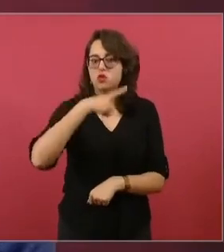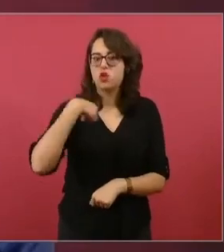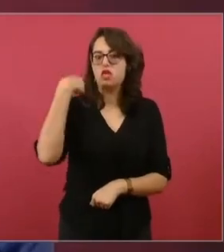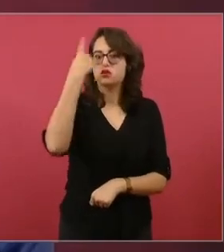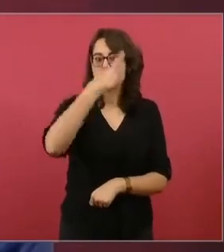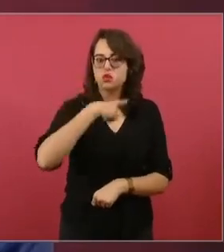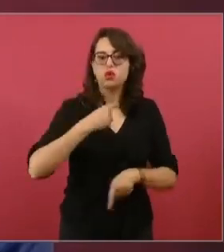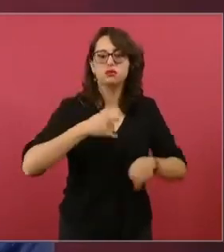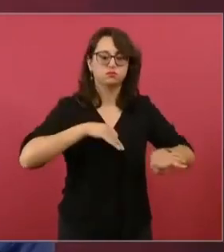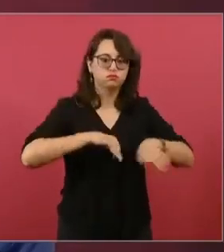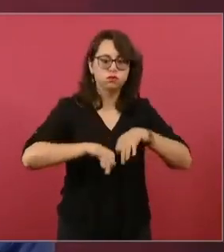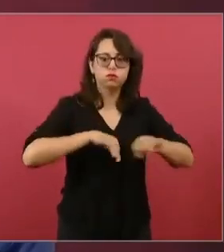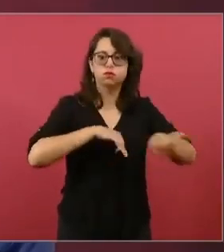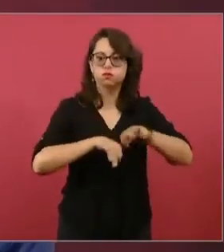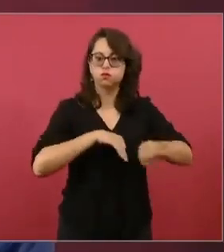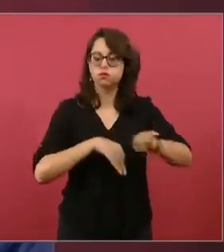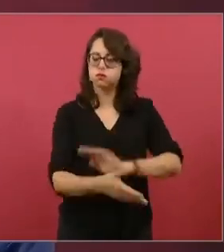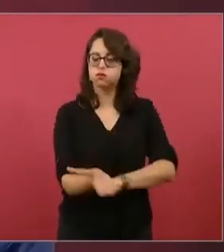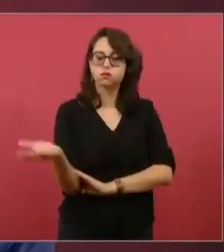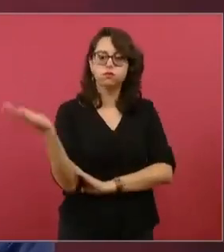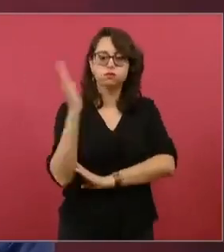con el abandono